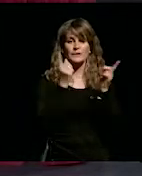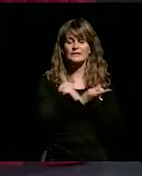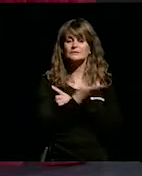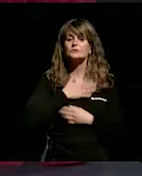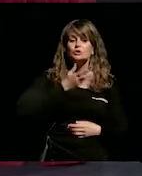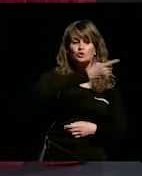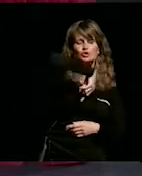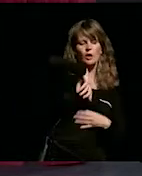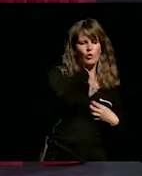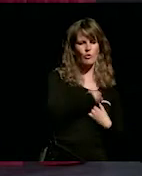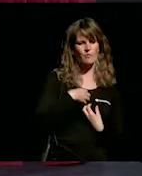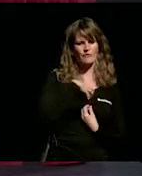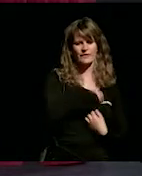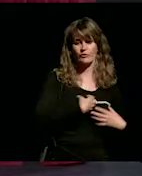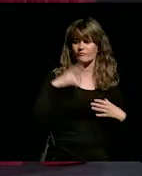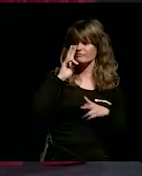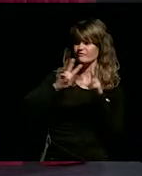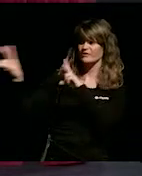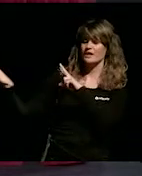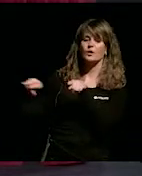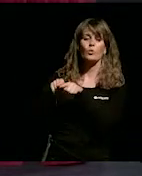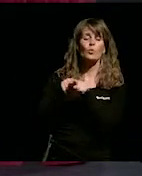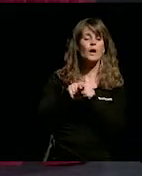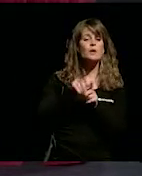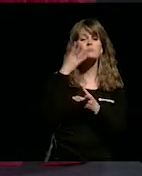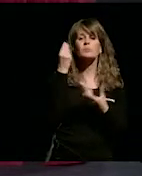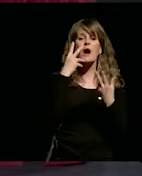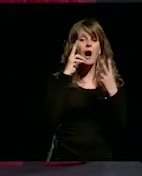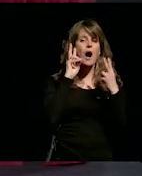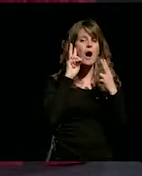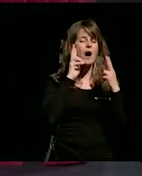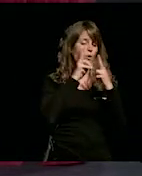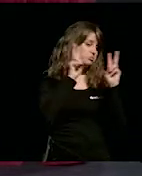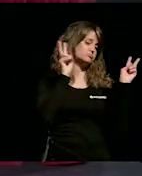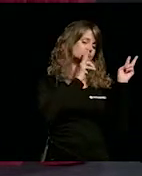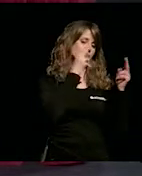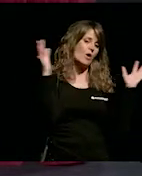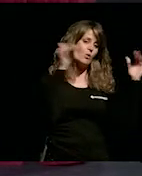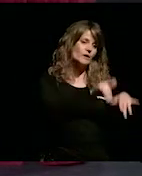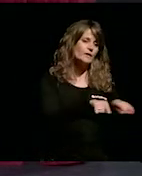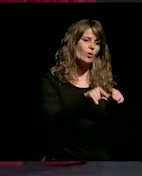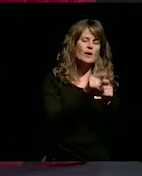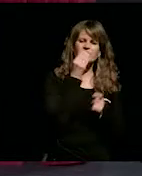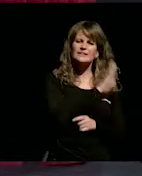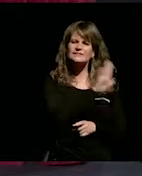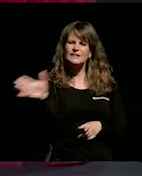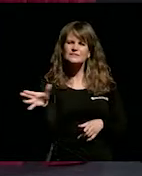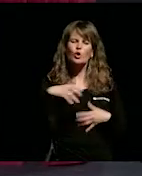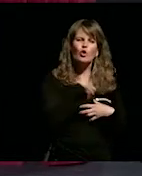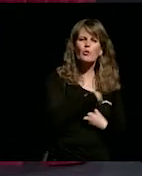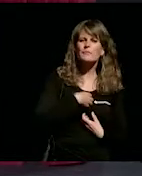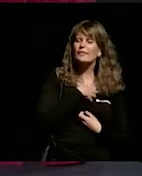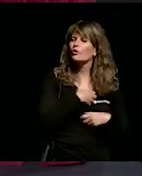Nos ha conmovido ver lo implicada que ha estado la audiencia. Me ha parecido fantástico, ha sido conmovedor, hermoso